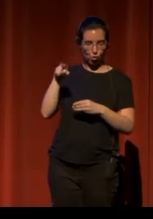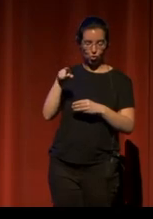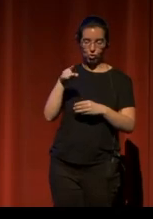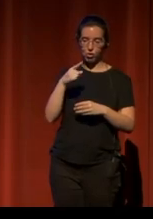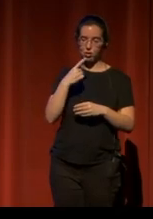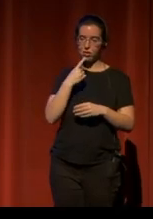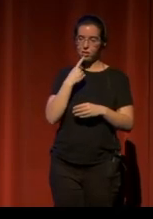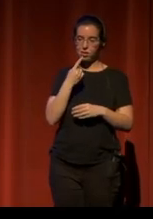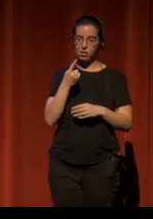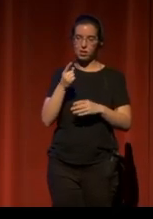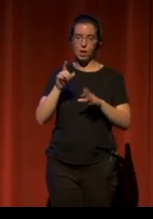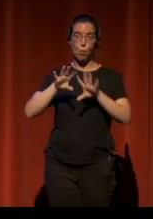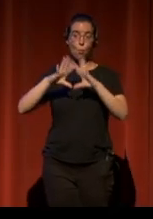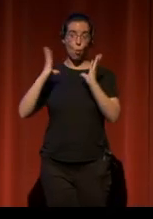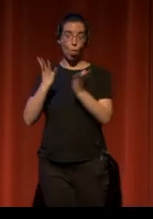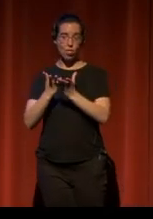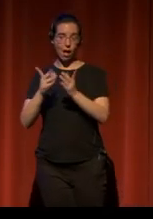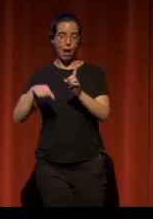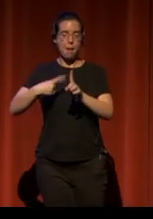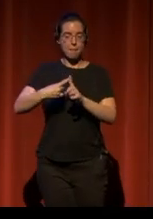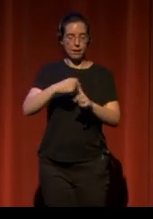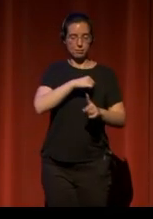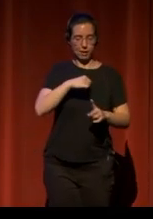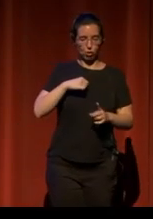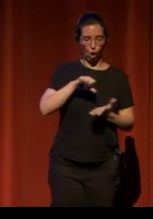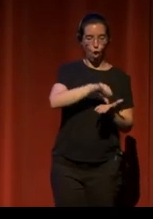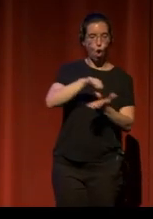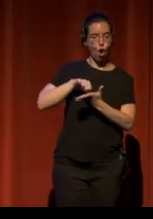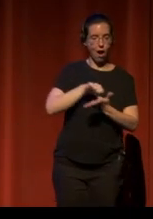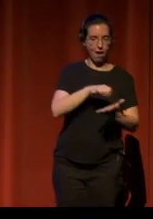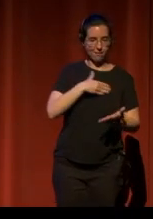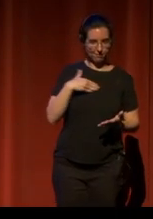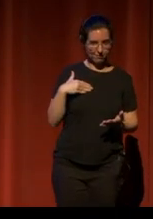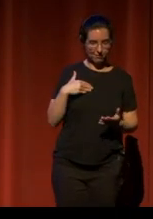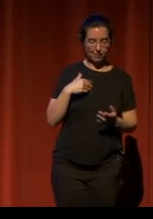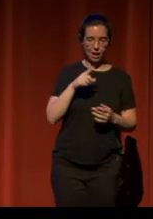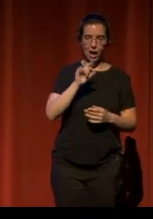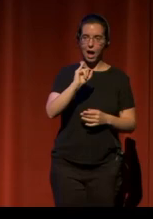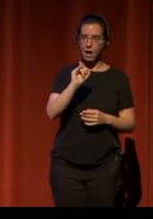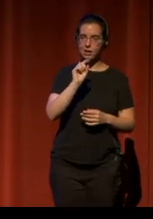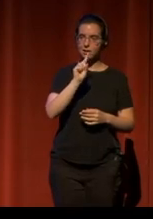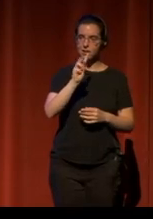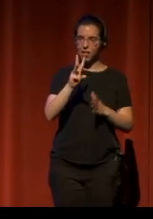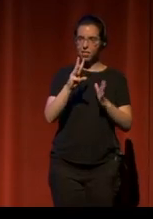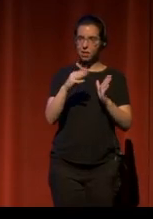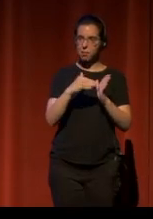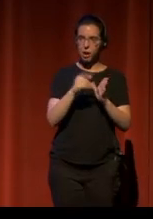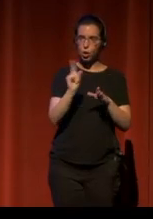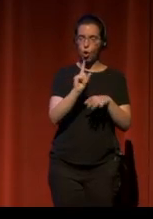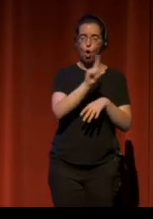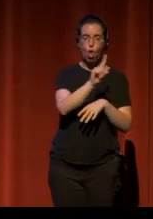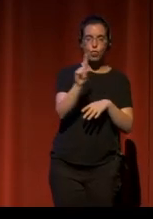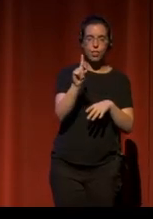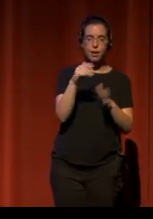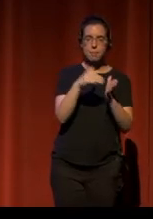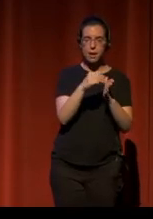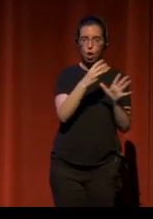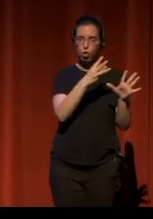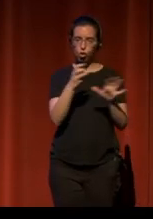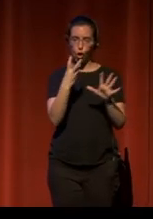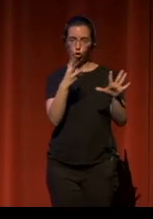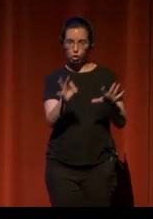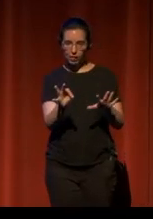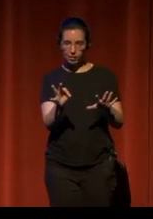fren curva a nivel mundial hicimos nuestros propios proyectos a nivel local ten teníamos 13000 no 11880 y